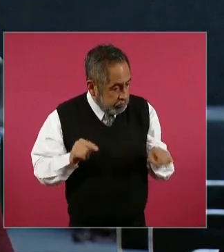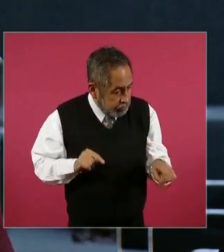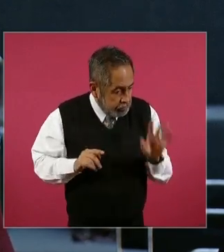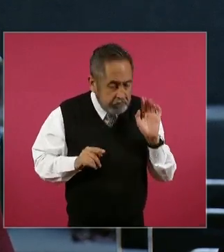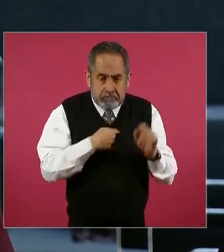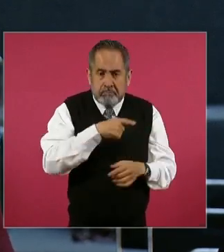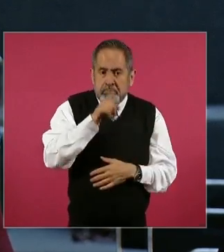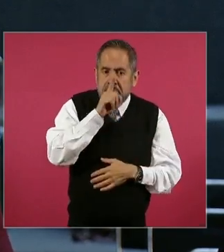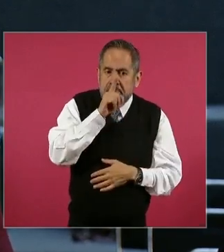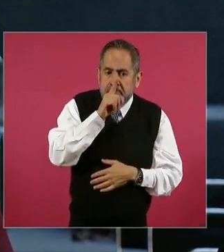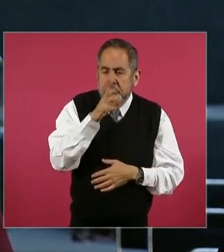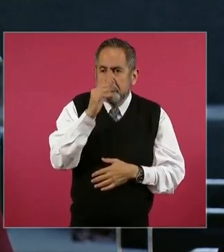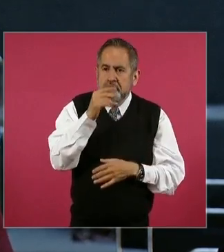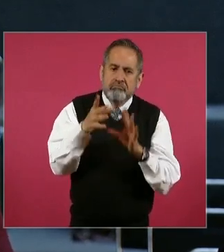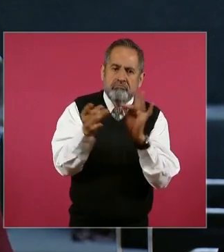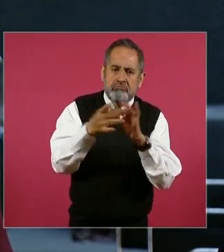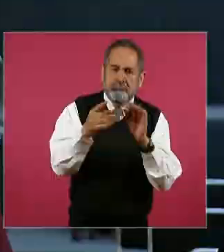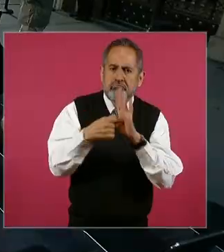pudo